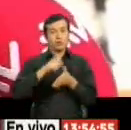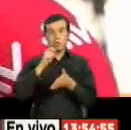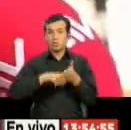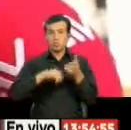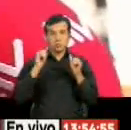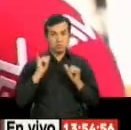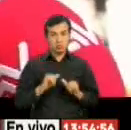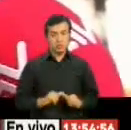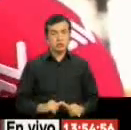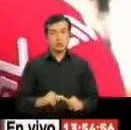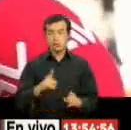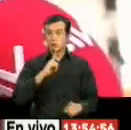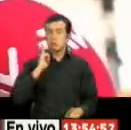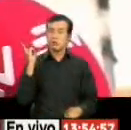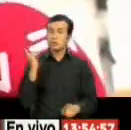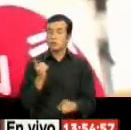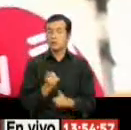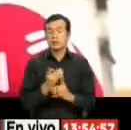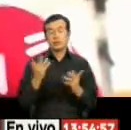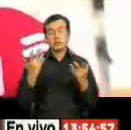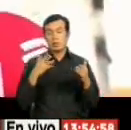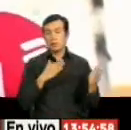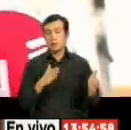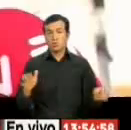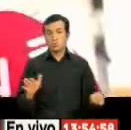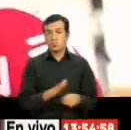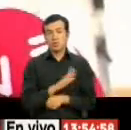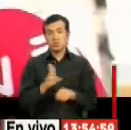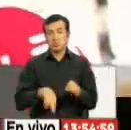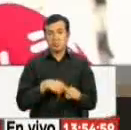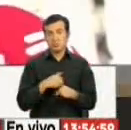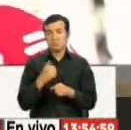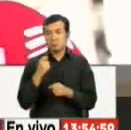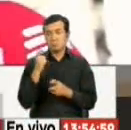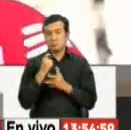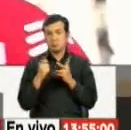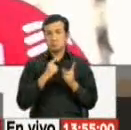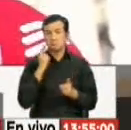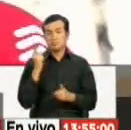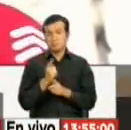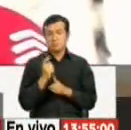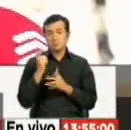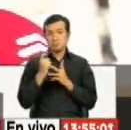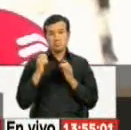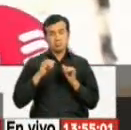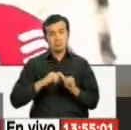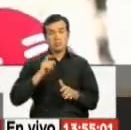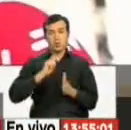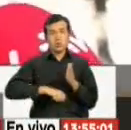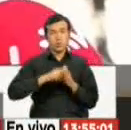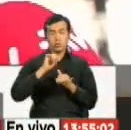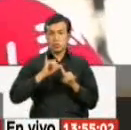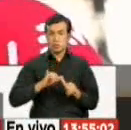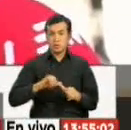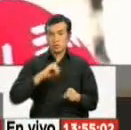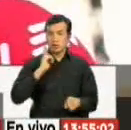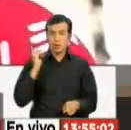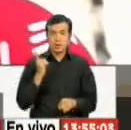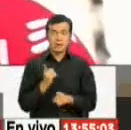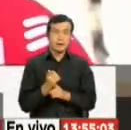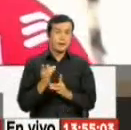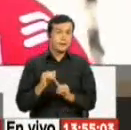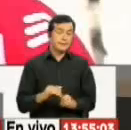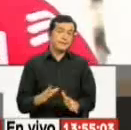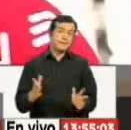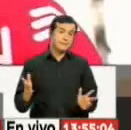que que está todo igual todo normal hay que cumplir con el contrato así que nada